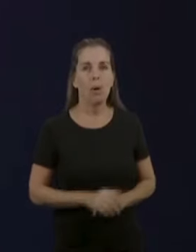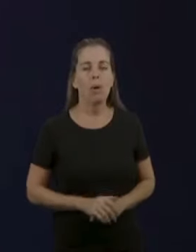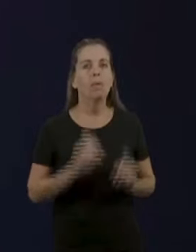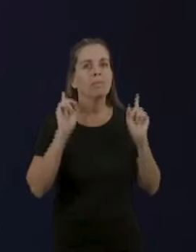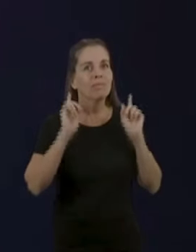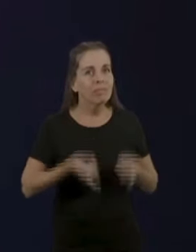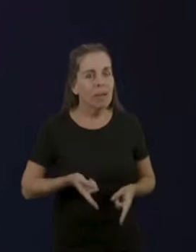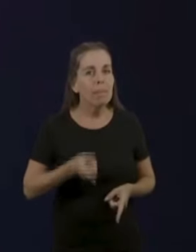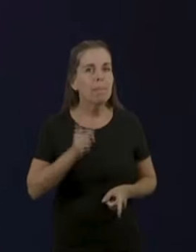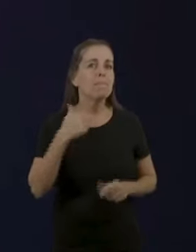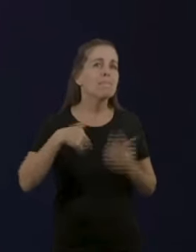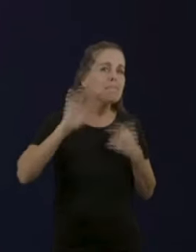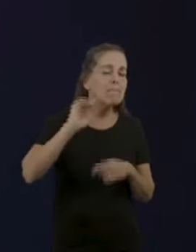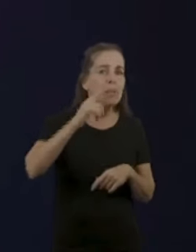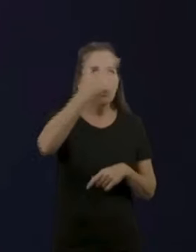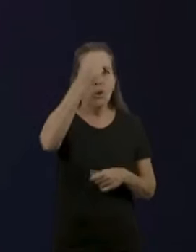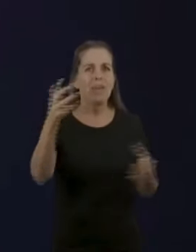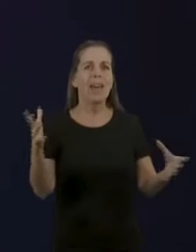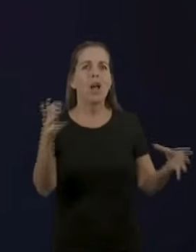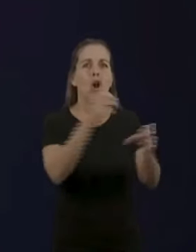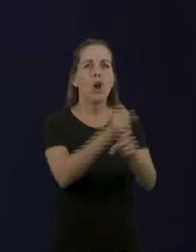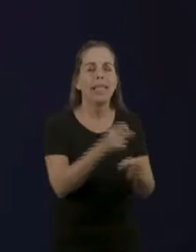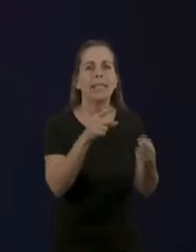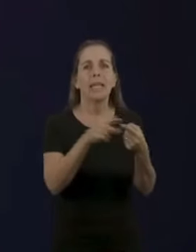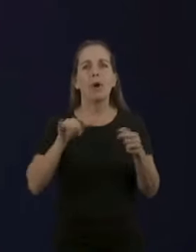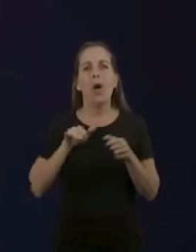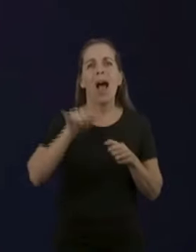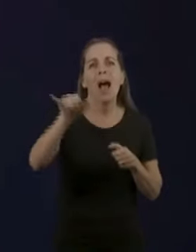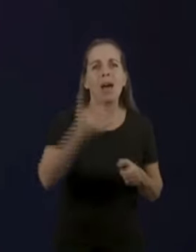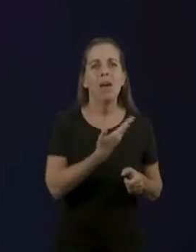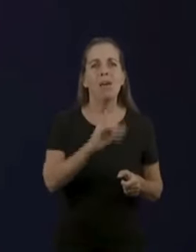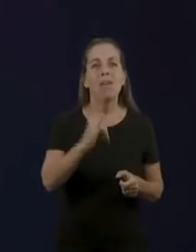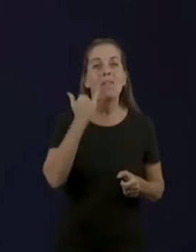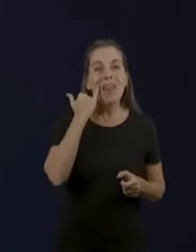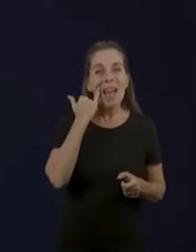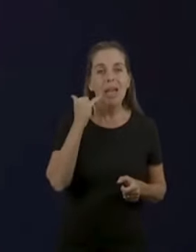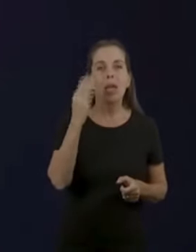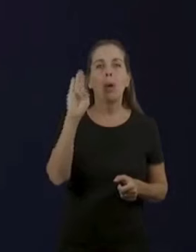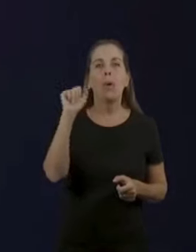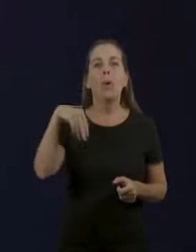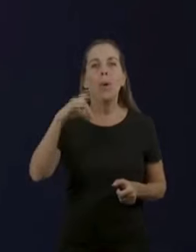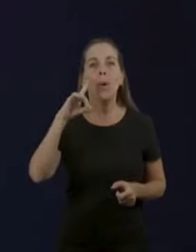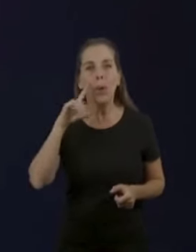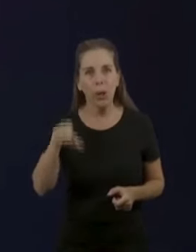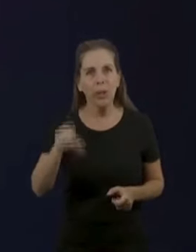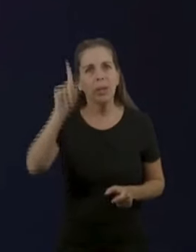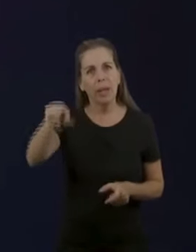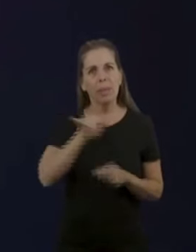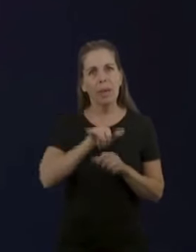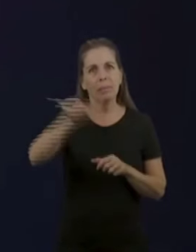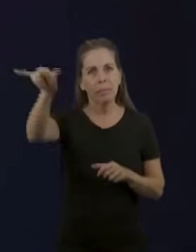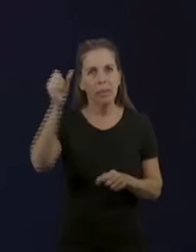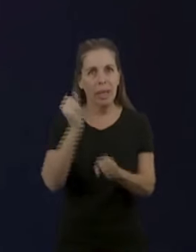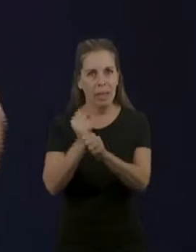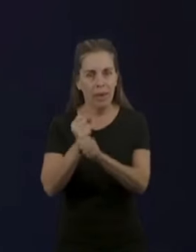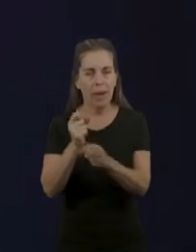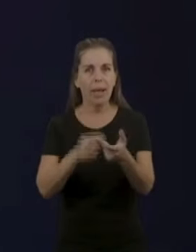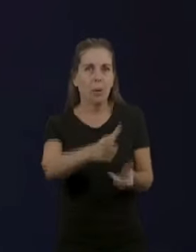trabajadores de colectivos de Fly bondi también que están prestando servicios los